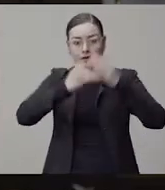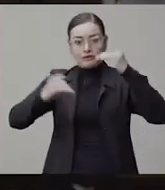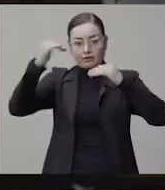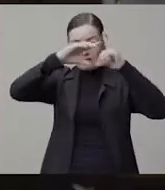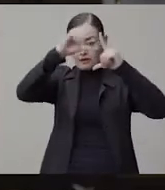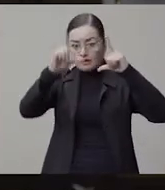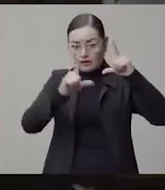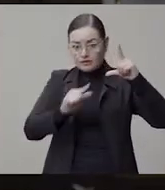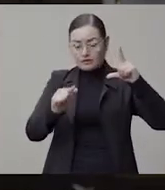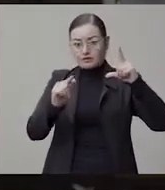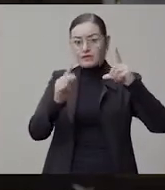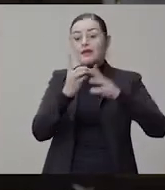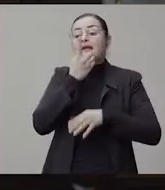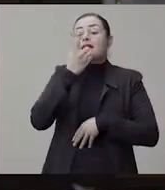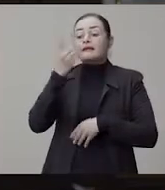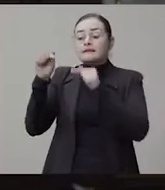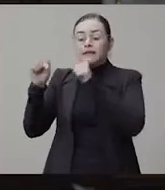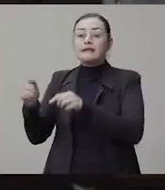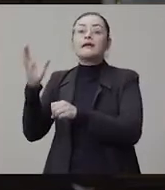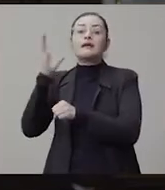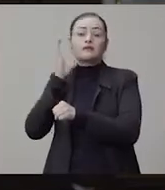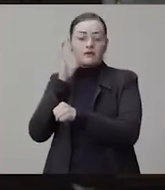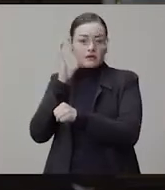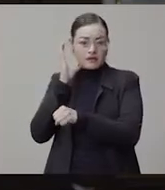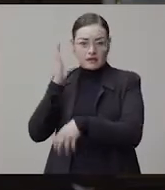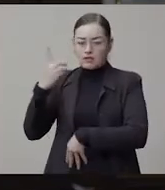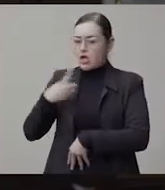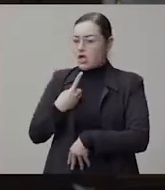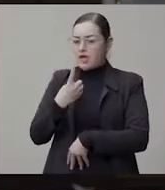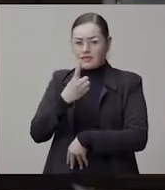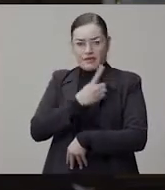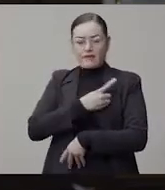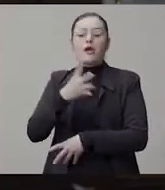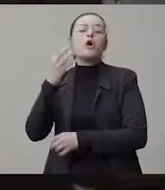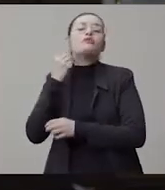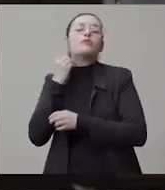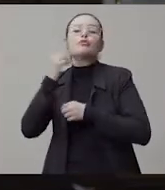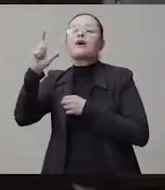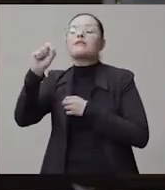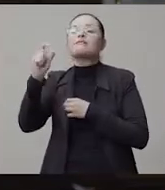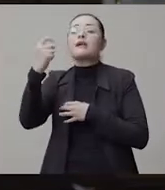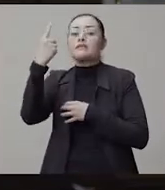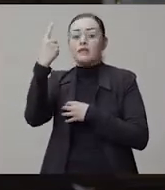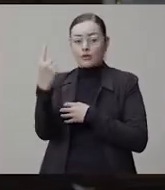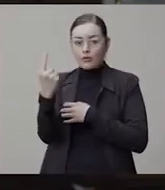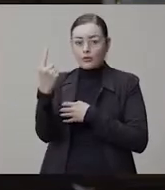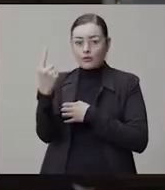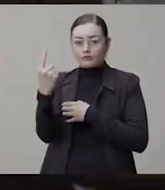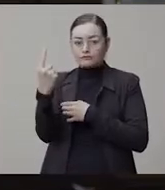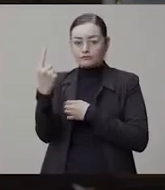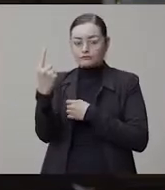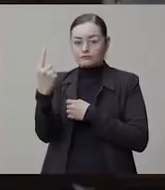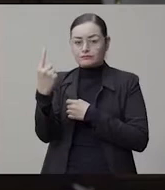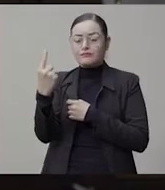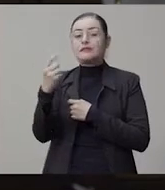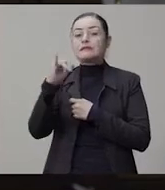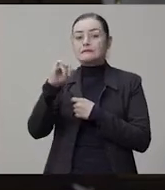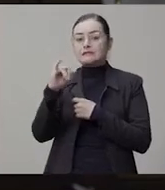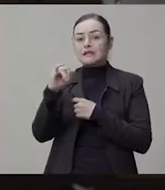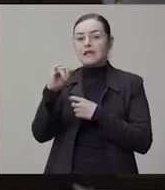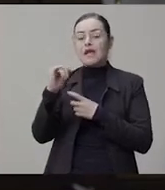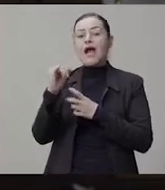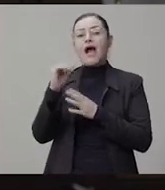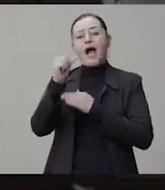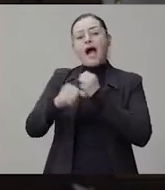determinó que el congreso debe conformarse con las y los 21 diputados que fueron electos y que